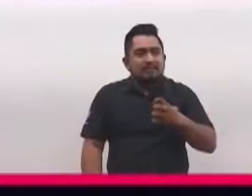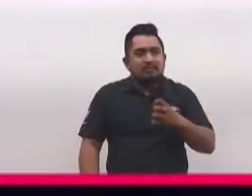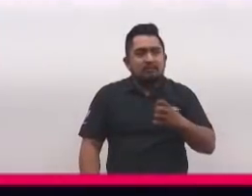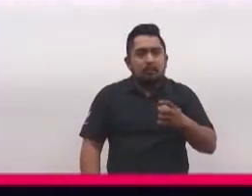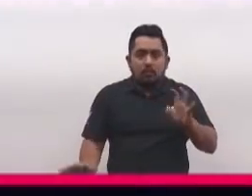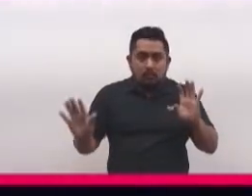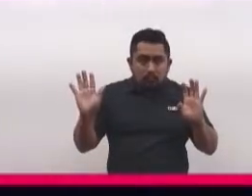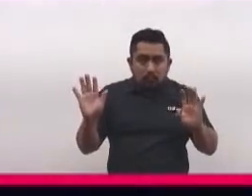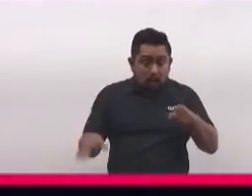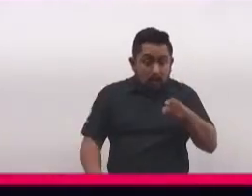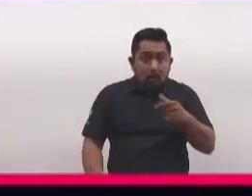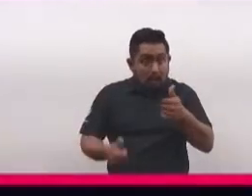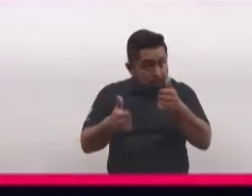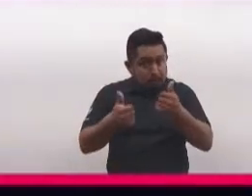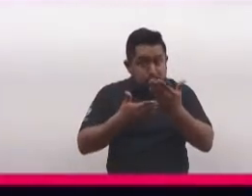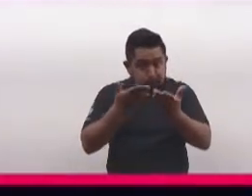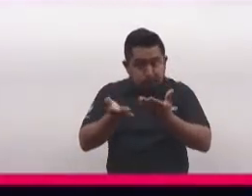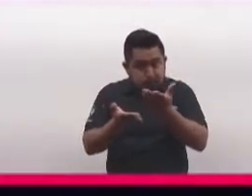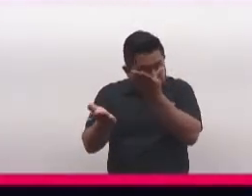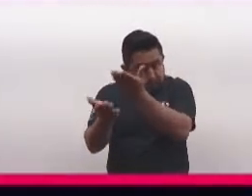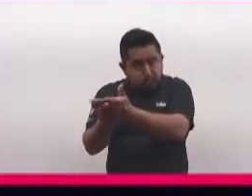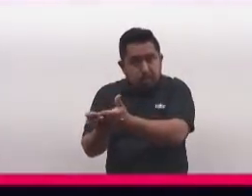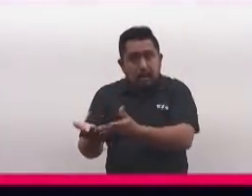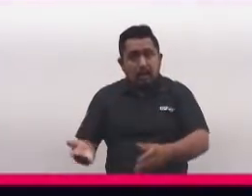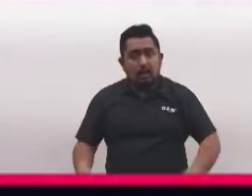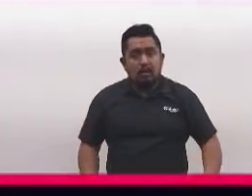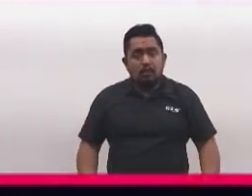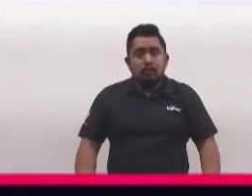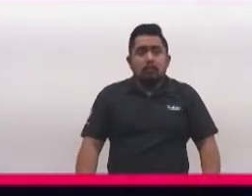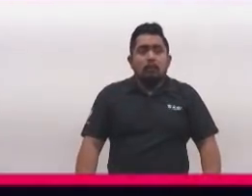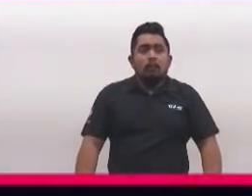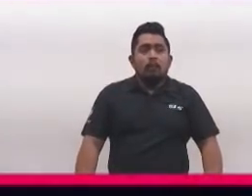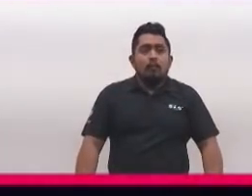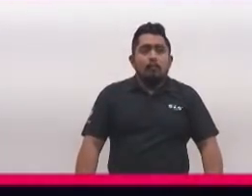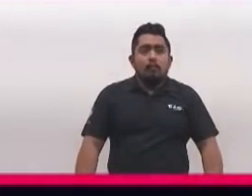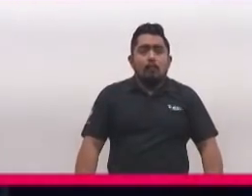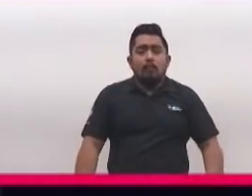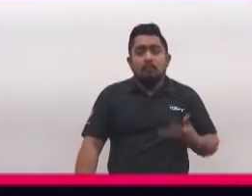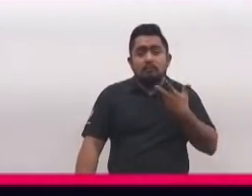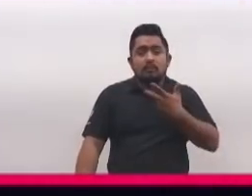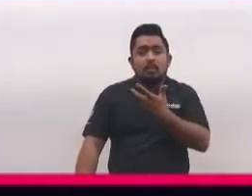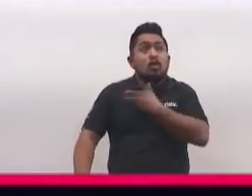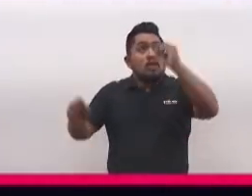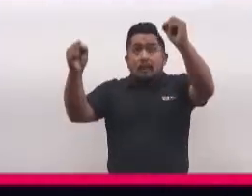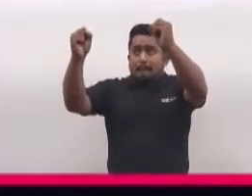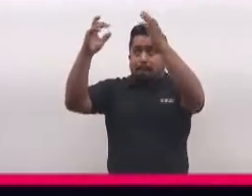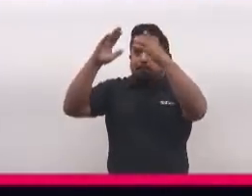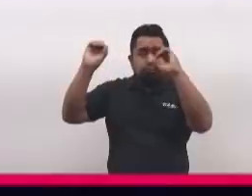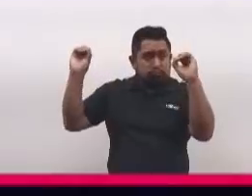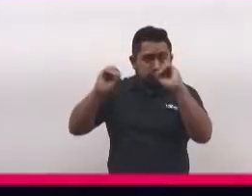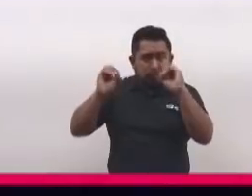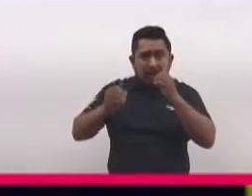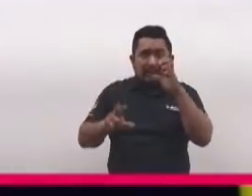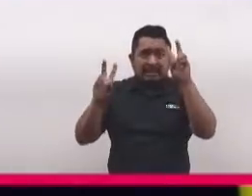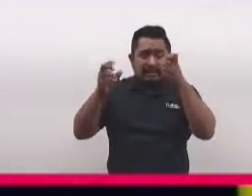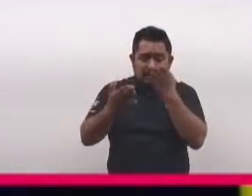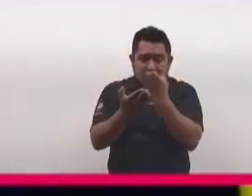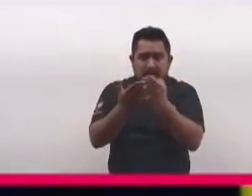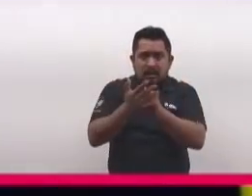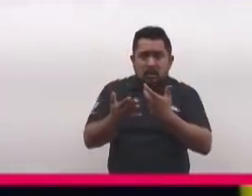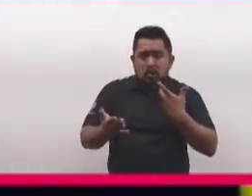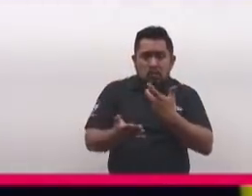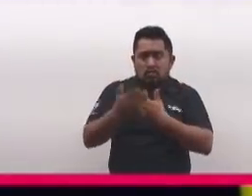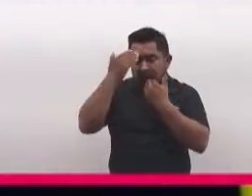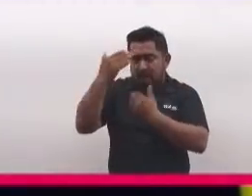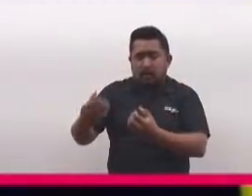esa es una buena obra pero muchas veces no tenemos abundancia en las finanzas porque no somos sobre